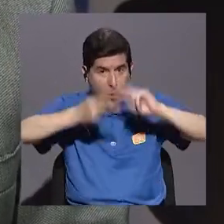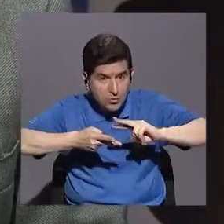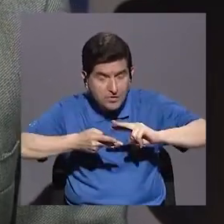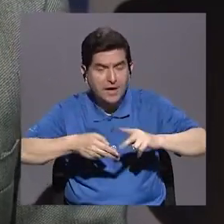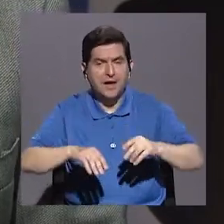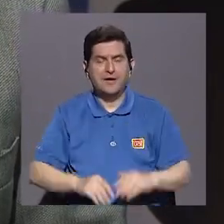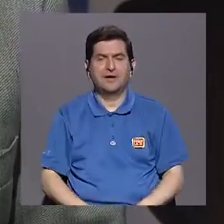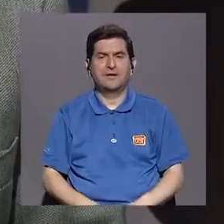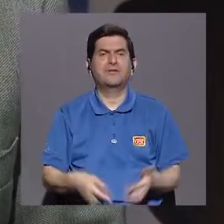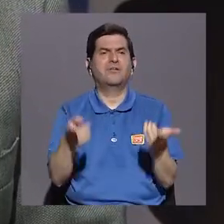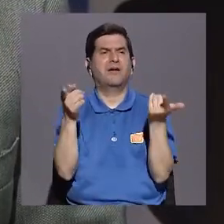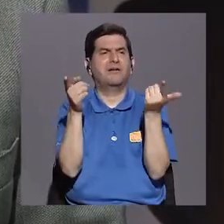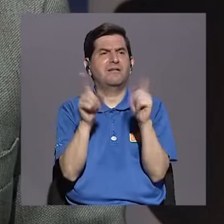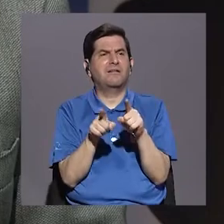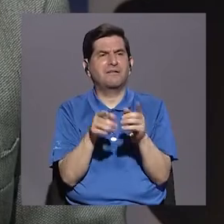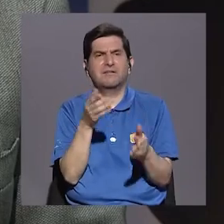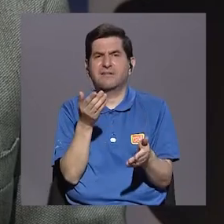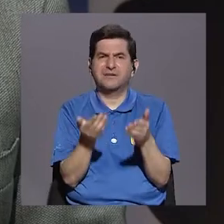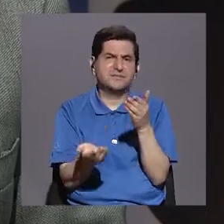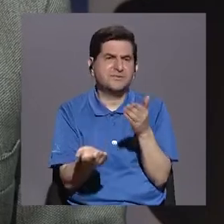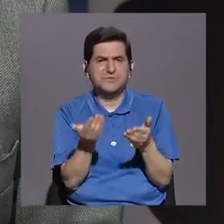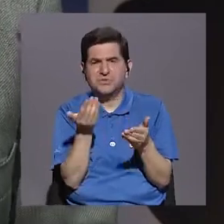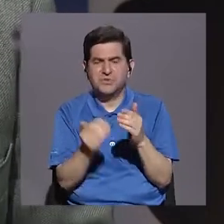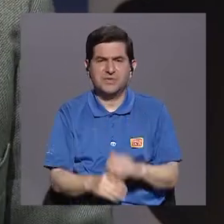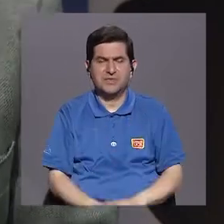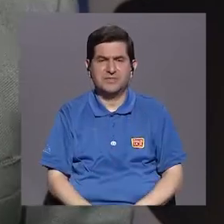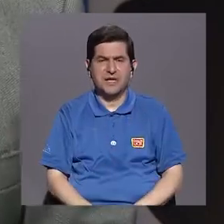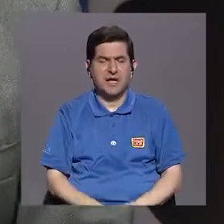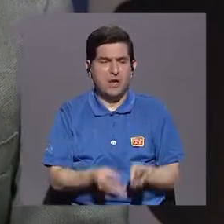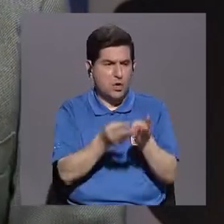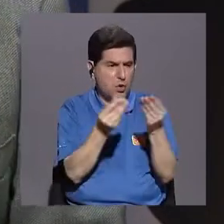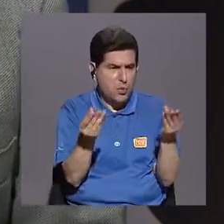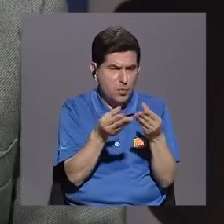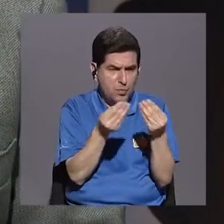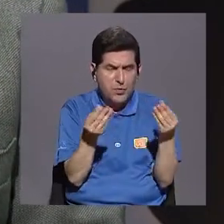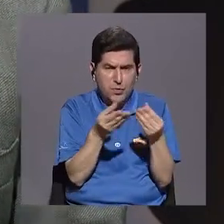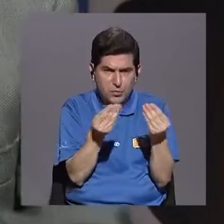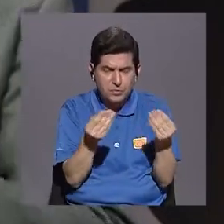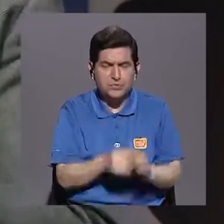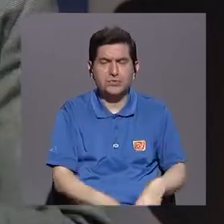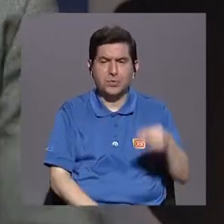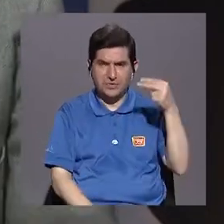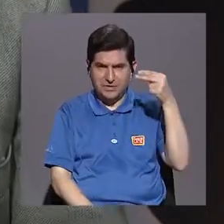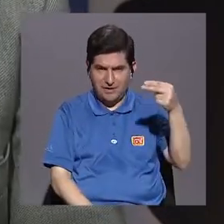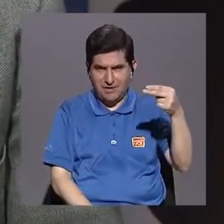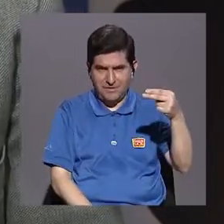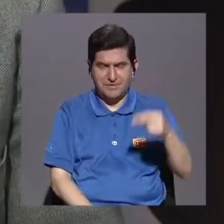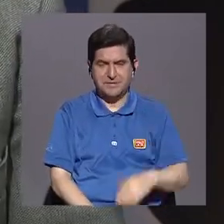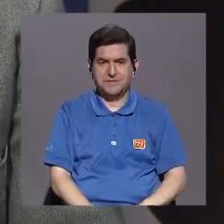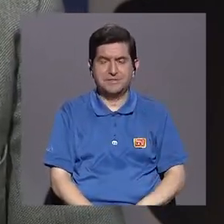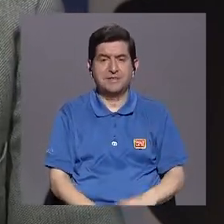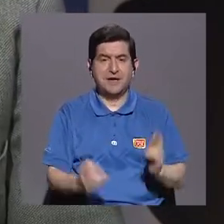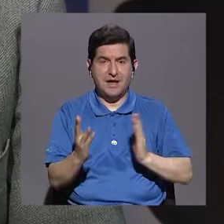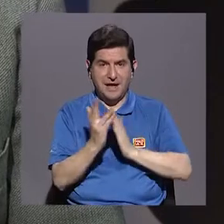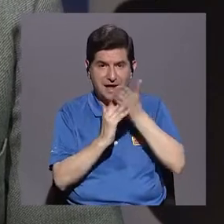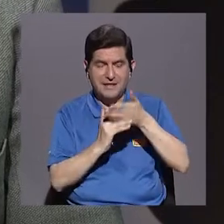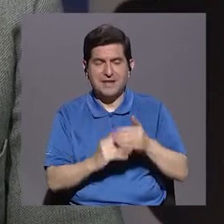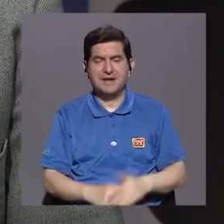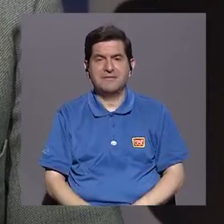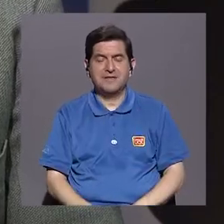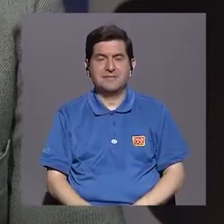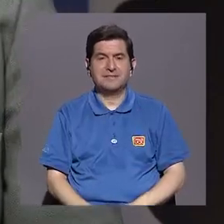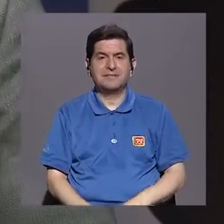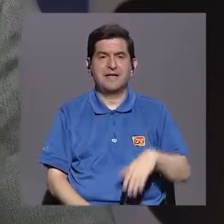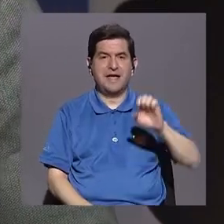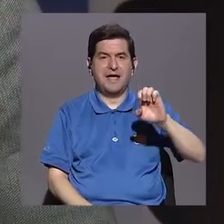caso de la generación de luxe del hidrógeno por electrólisis que